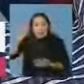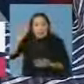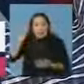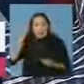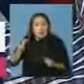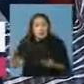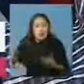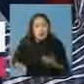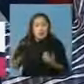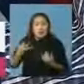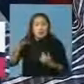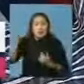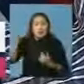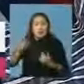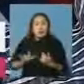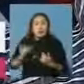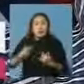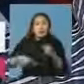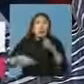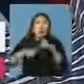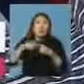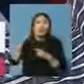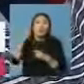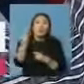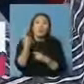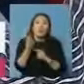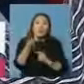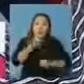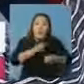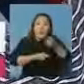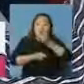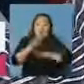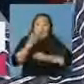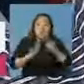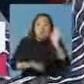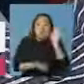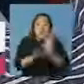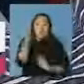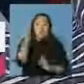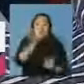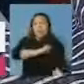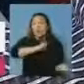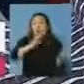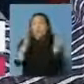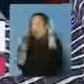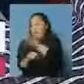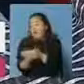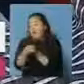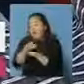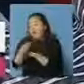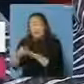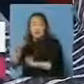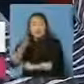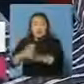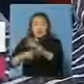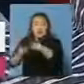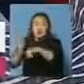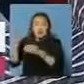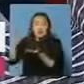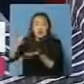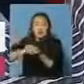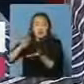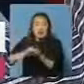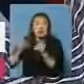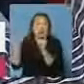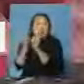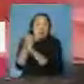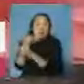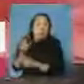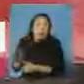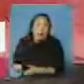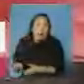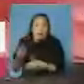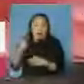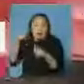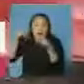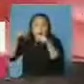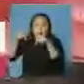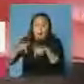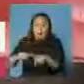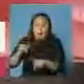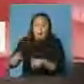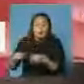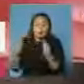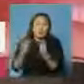sabemos que cuando tenemos por un canal un precio mucho más alto, todo se vuelca a la estación de servicio y empezamos a tener los inconvenientes que hemos